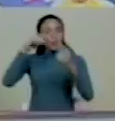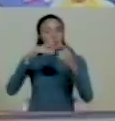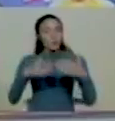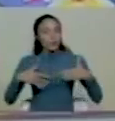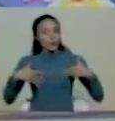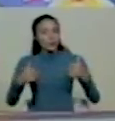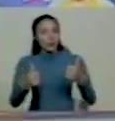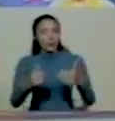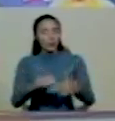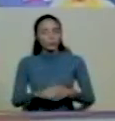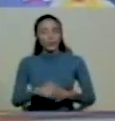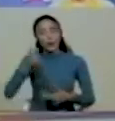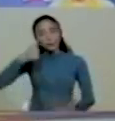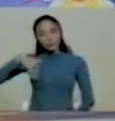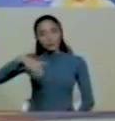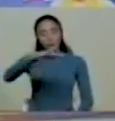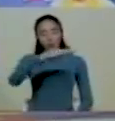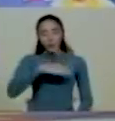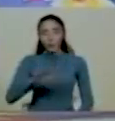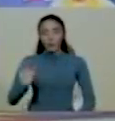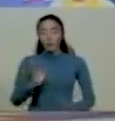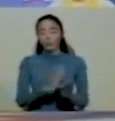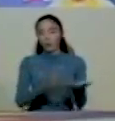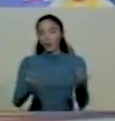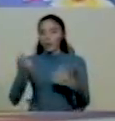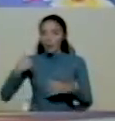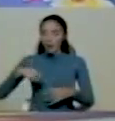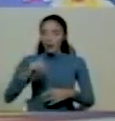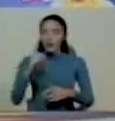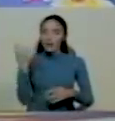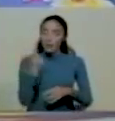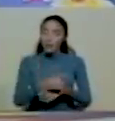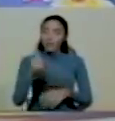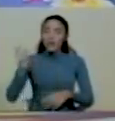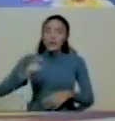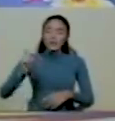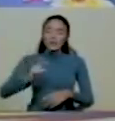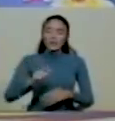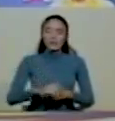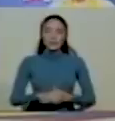que nuestro pueblo merece, necesita.